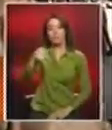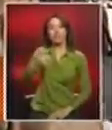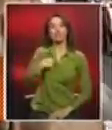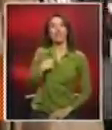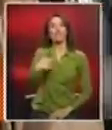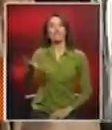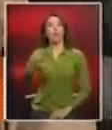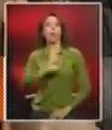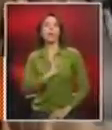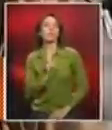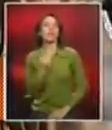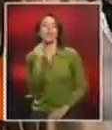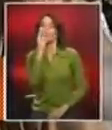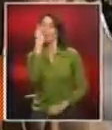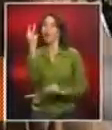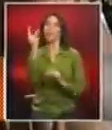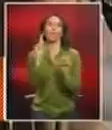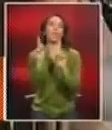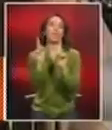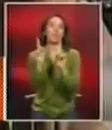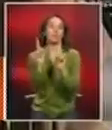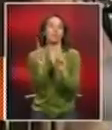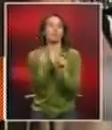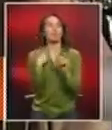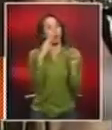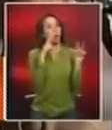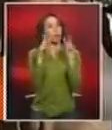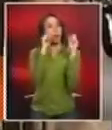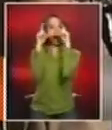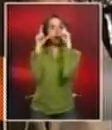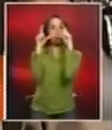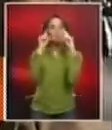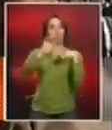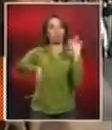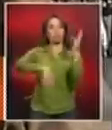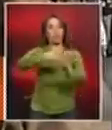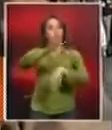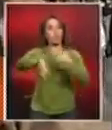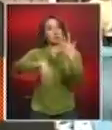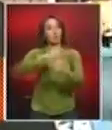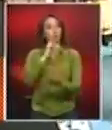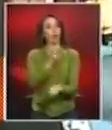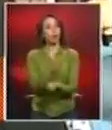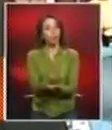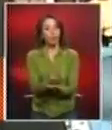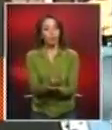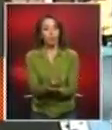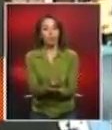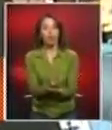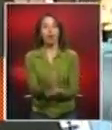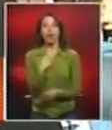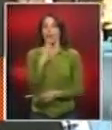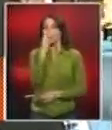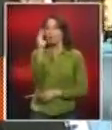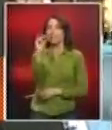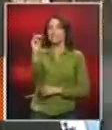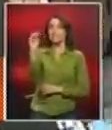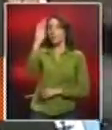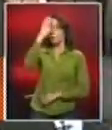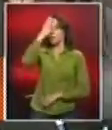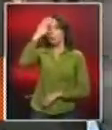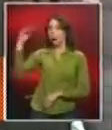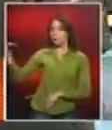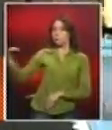de Santiago, entonces no lo vi. Y me llamó mucho la atención los disturbios que se produjeron. Lo vimos pasar, lo vimos muy cerca. Como